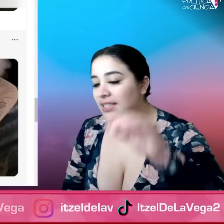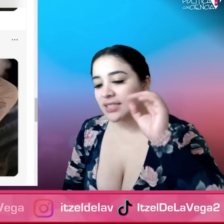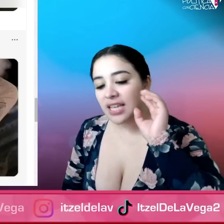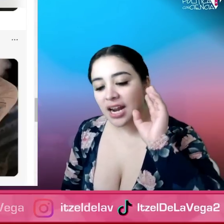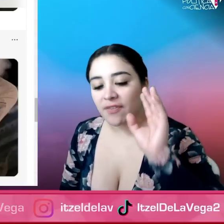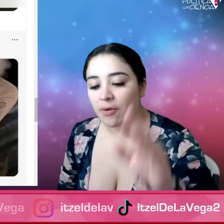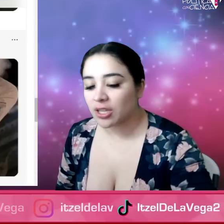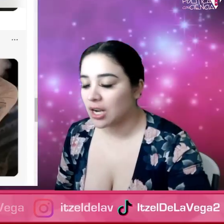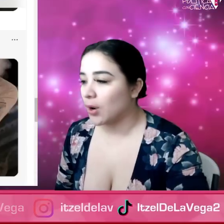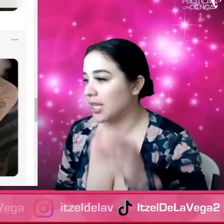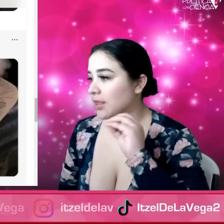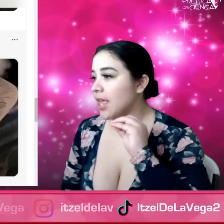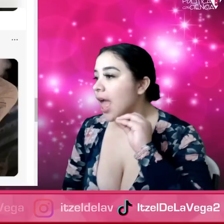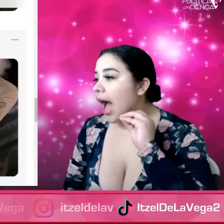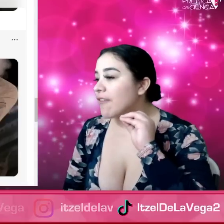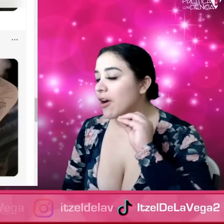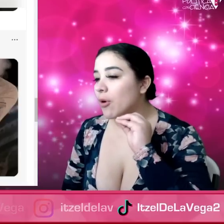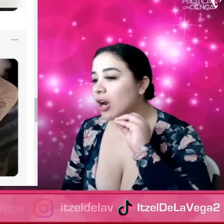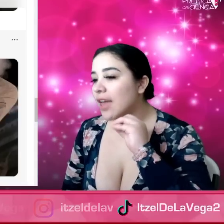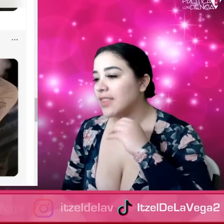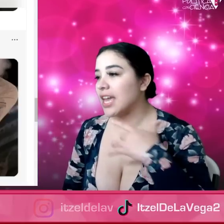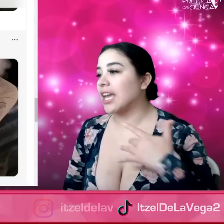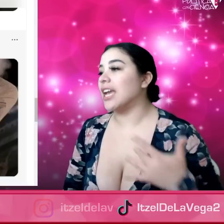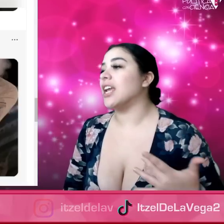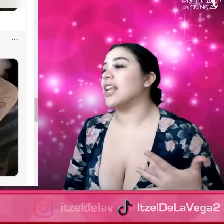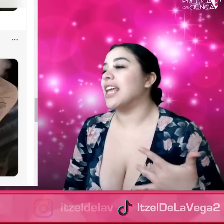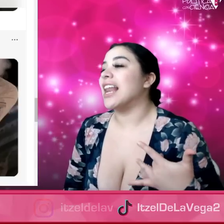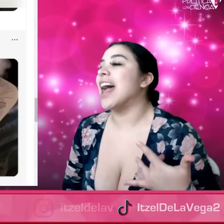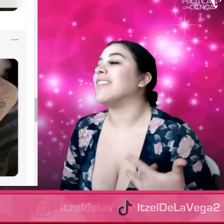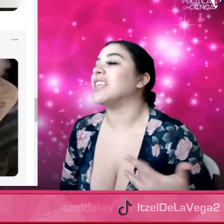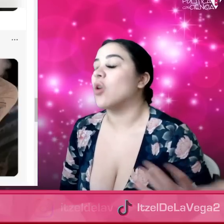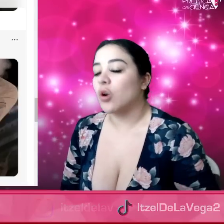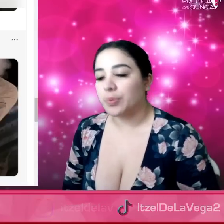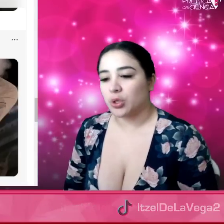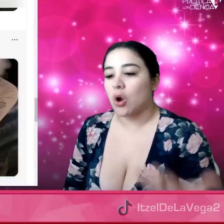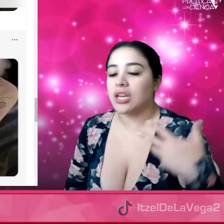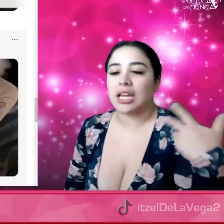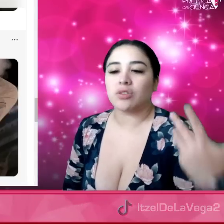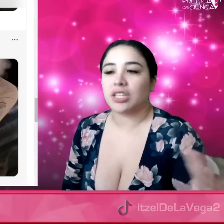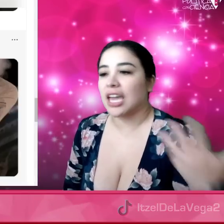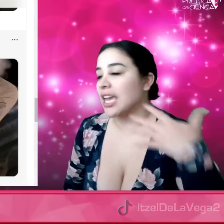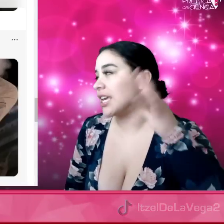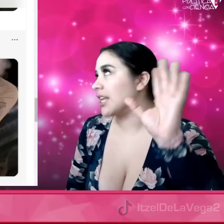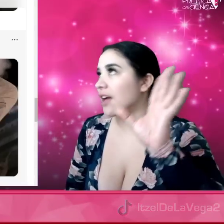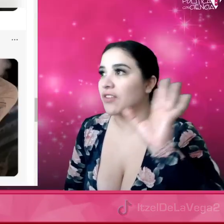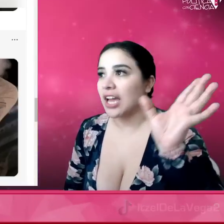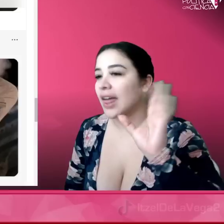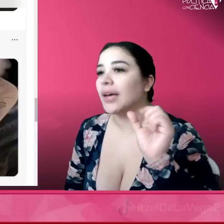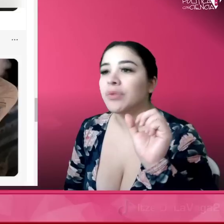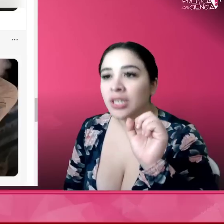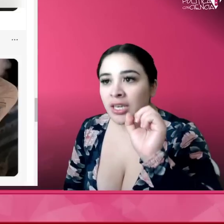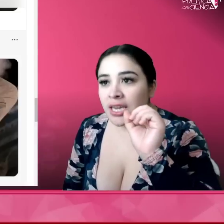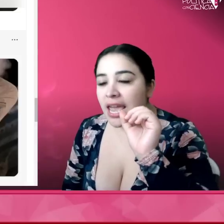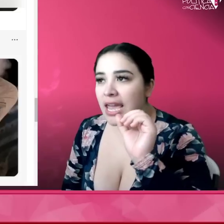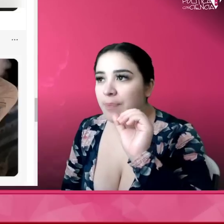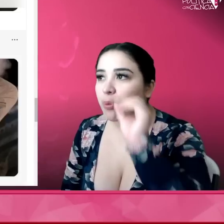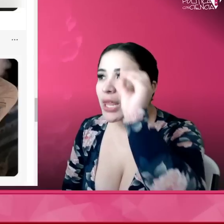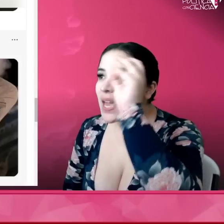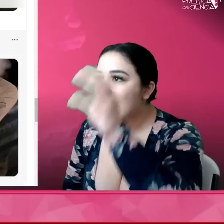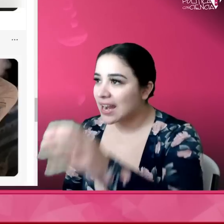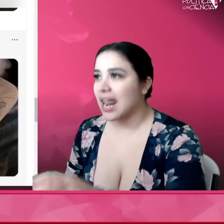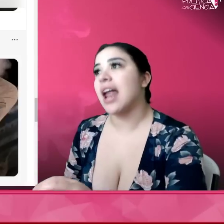que dice estar a favor de la igualdad a favor de que de la anticorrupción y que no sé qué y la fregada